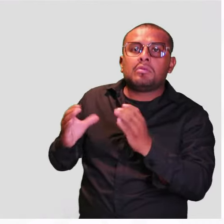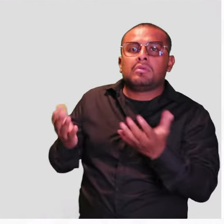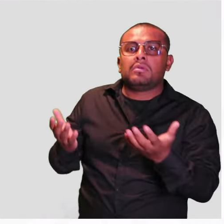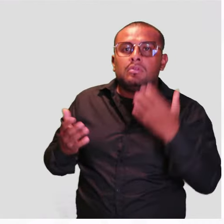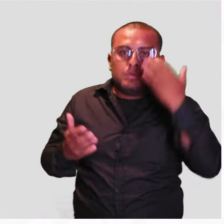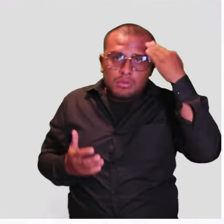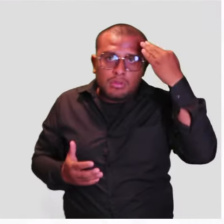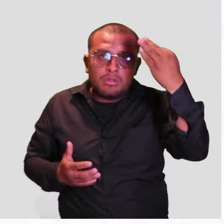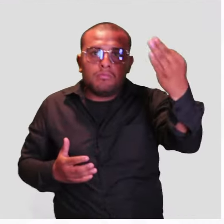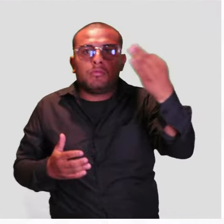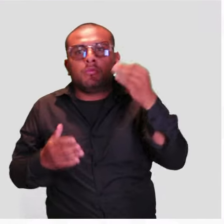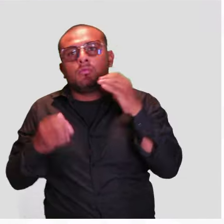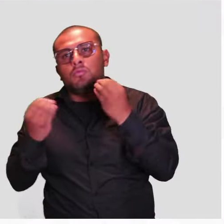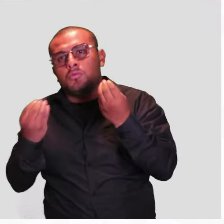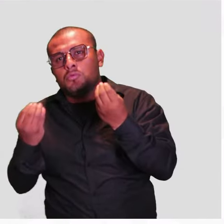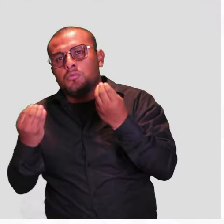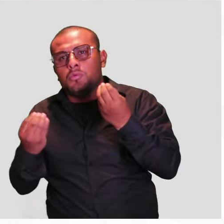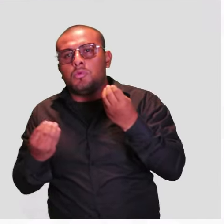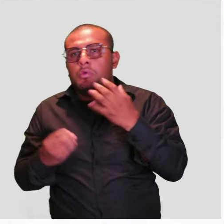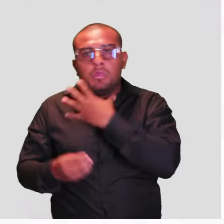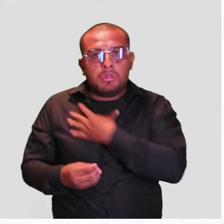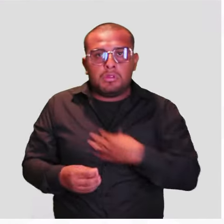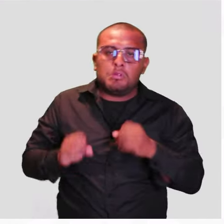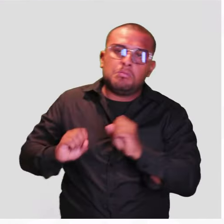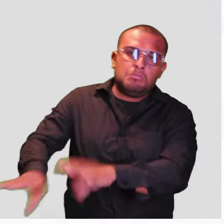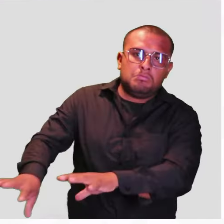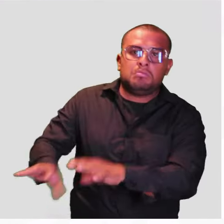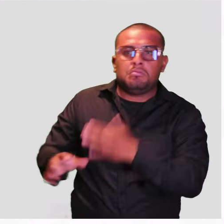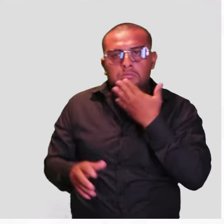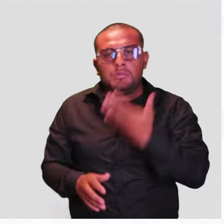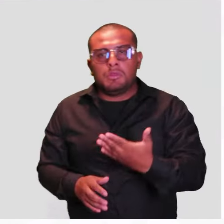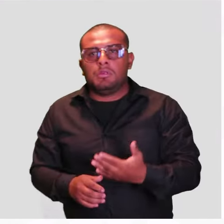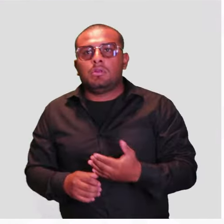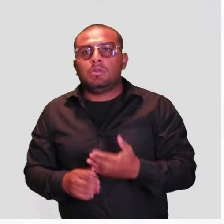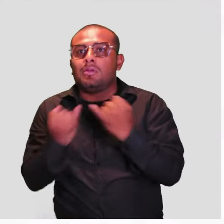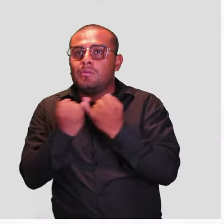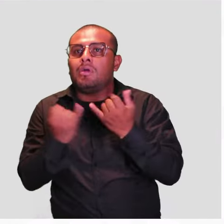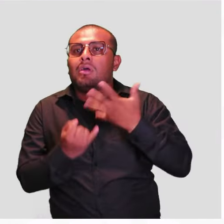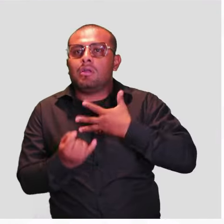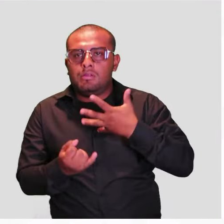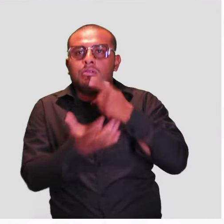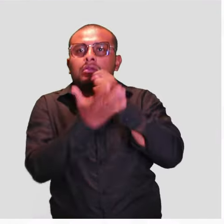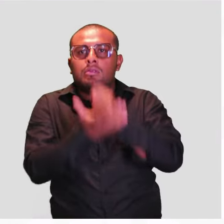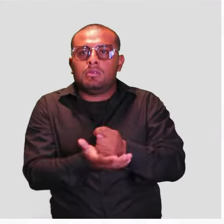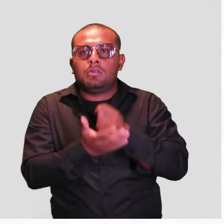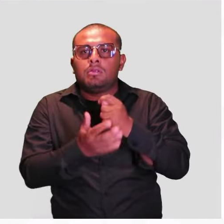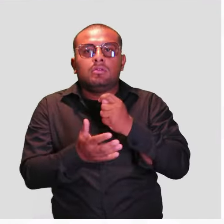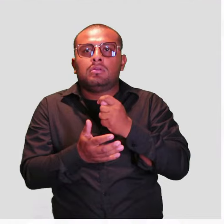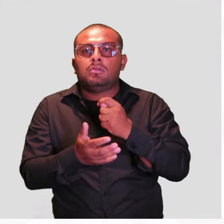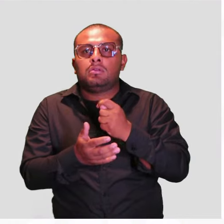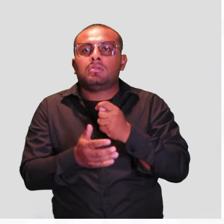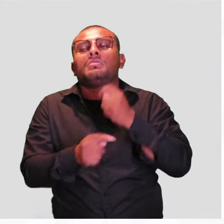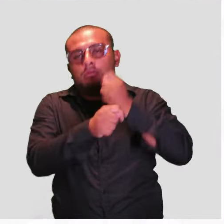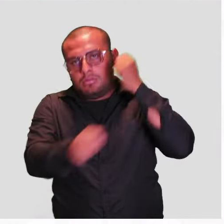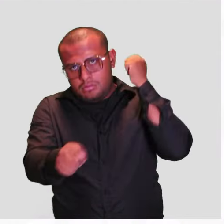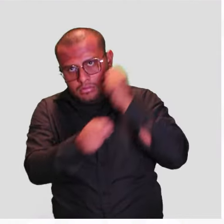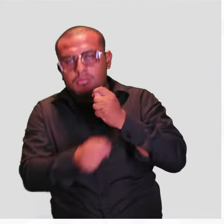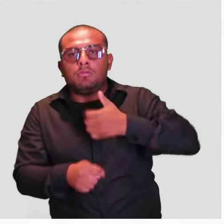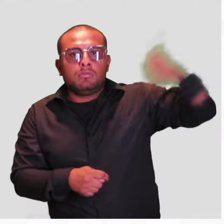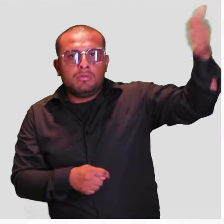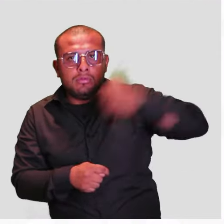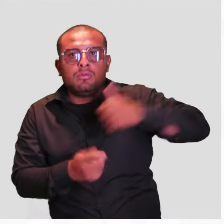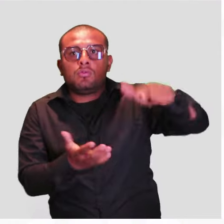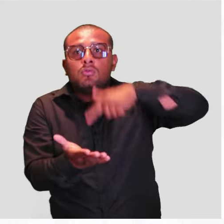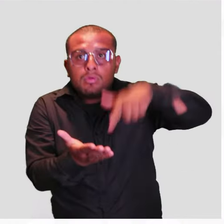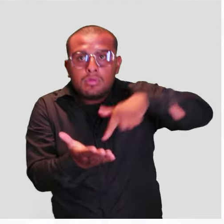transporte. El programa de apoyo productivo y económico para madres de familia lo echaremos a andar y también vamos a desarrollar el primer refugio municipal